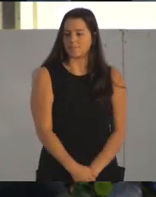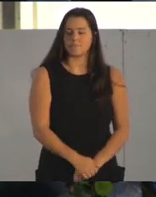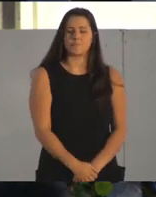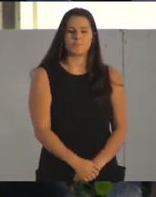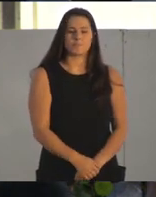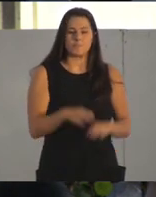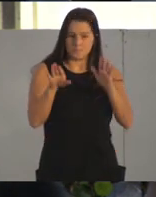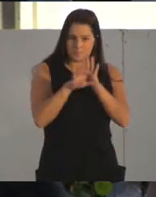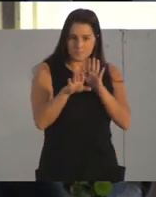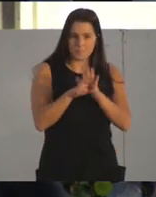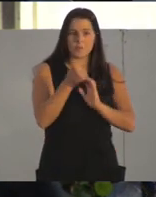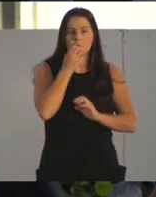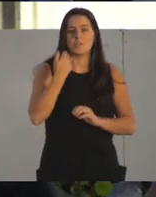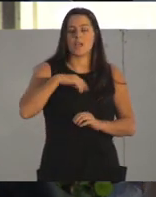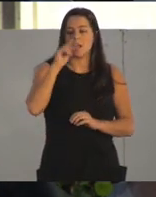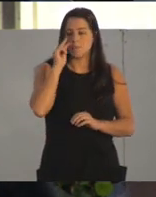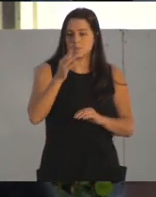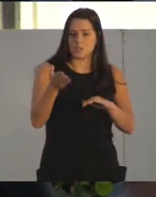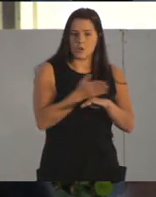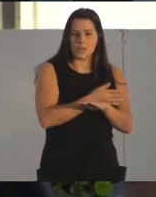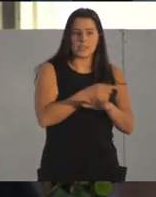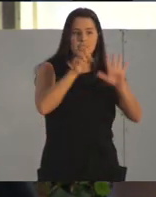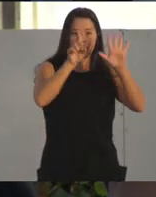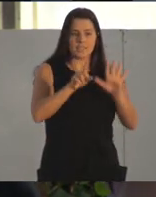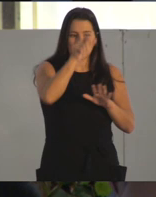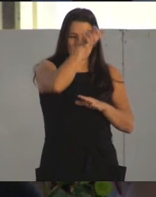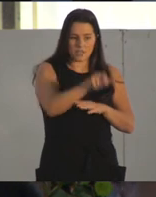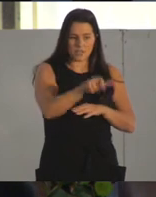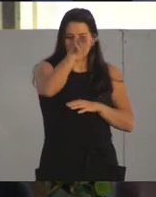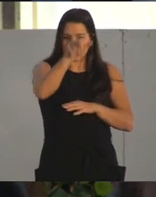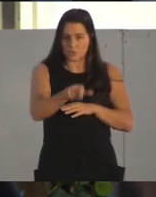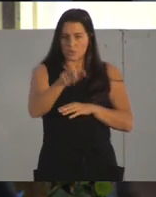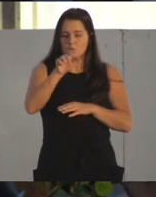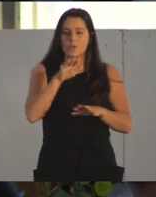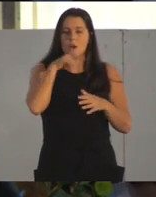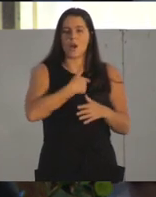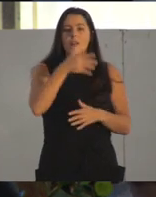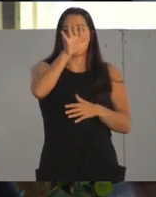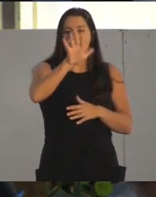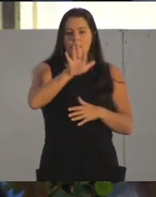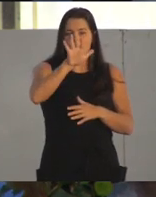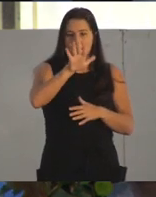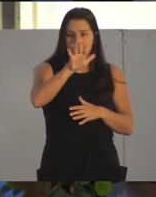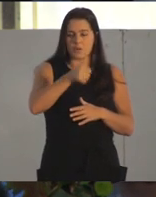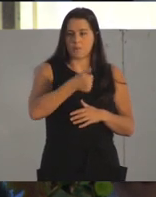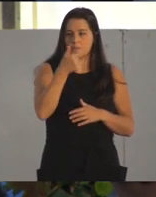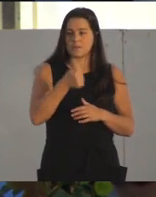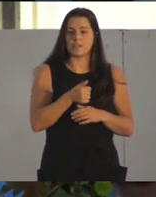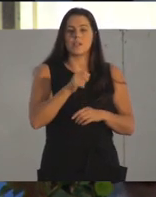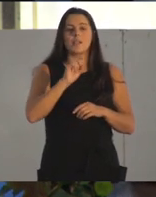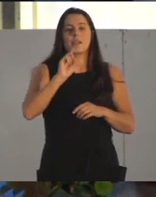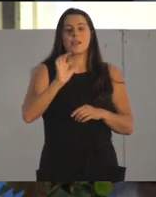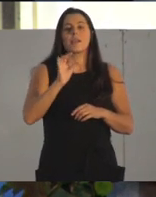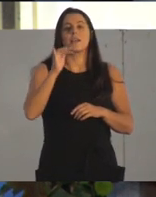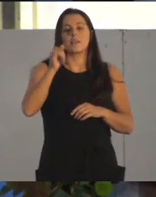Seguimos. Bueno, hemos visto antes, creo que eran 6 columnas, 5 columnas más y otras 2 columnas